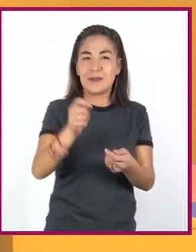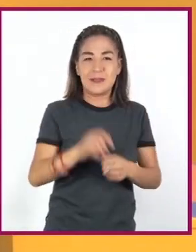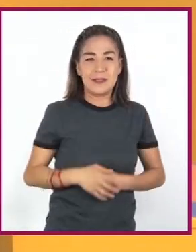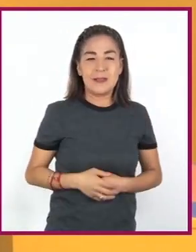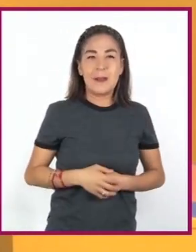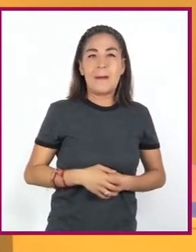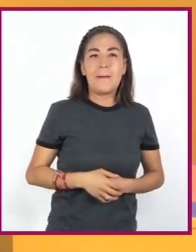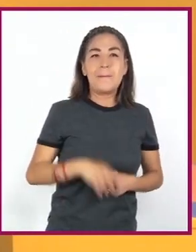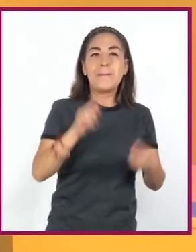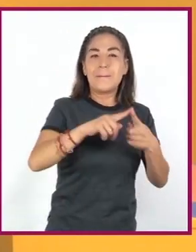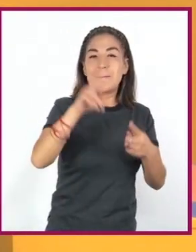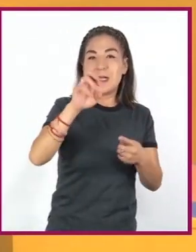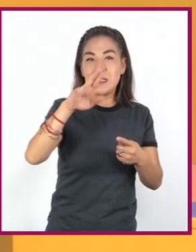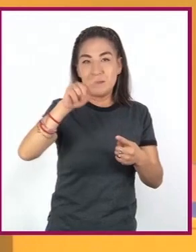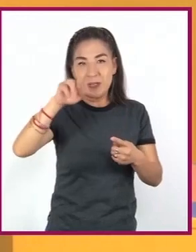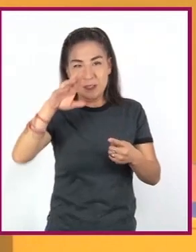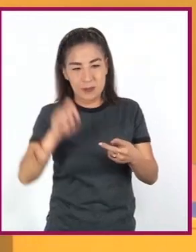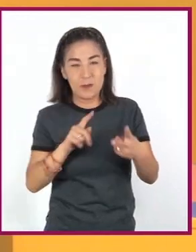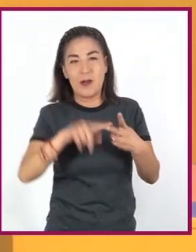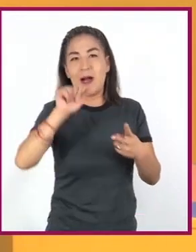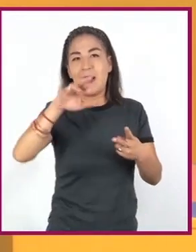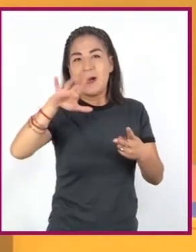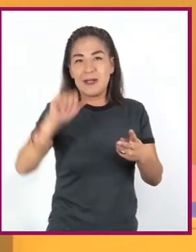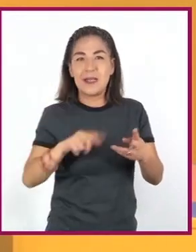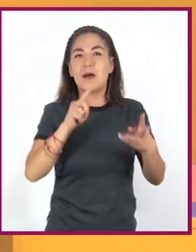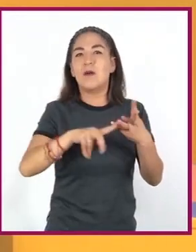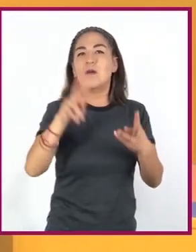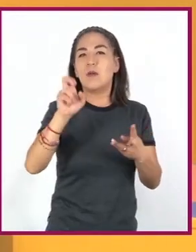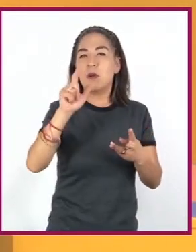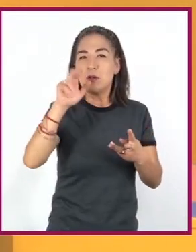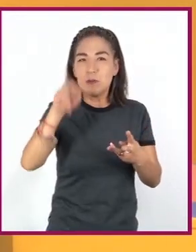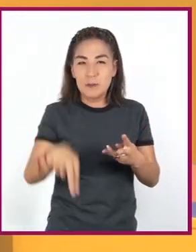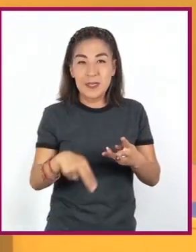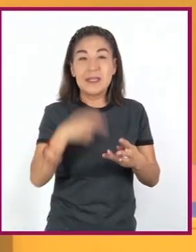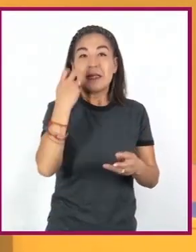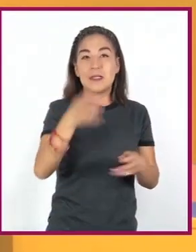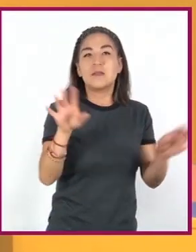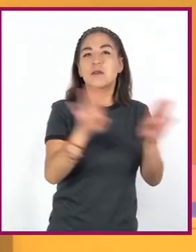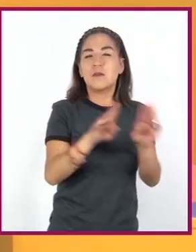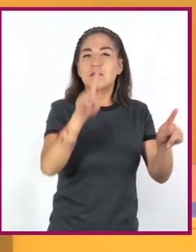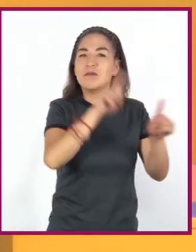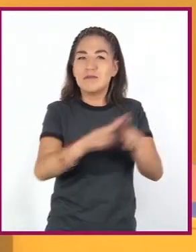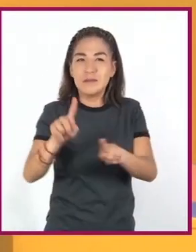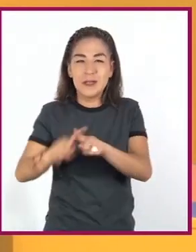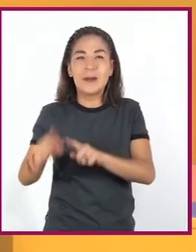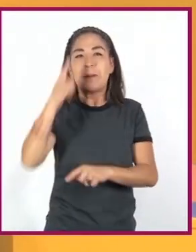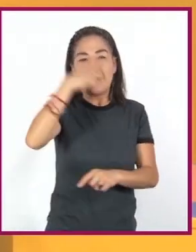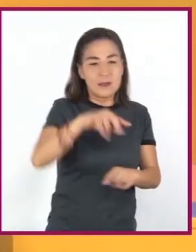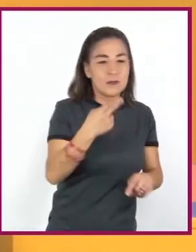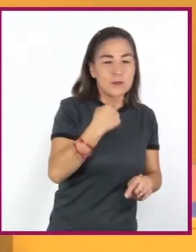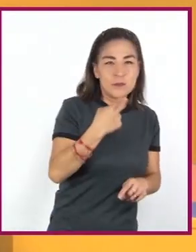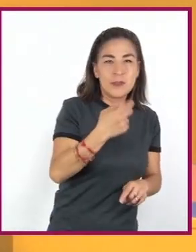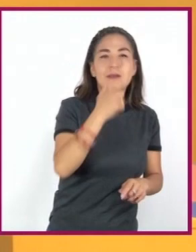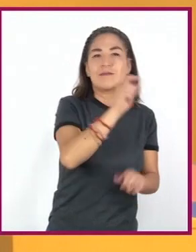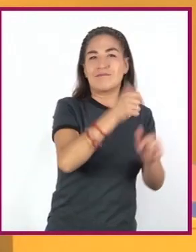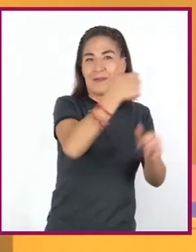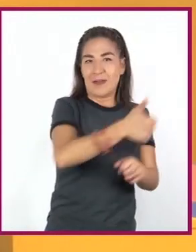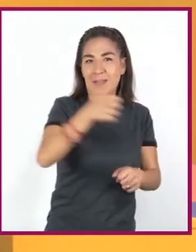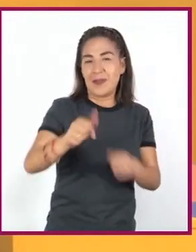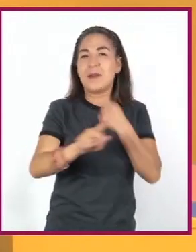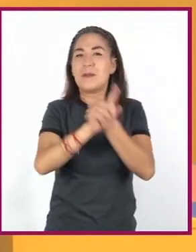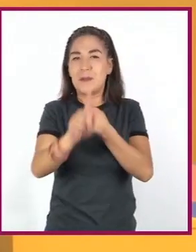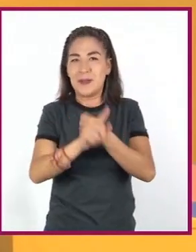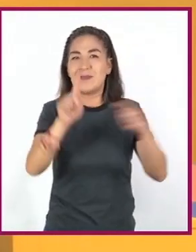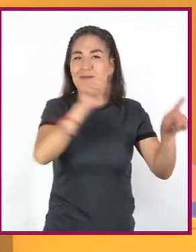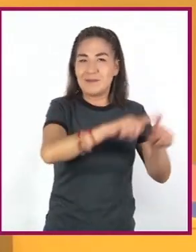entre perímetro, área y volumen, y el tipo de unidades que se utilizan para medir en cada caso. Para